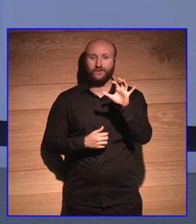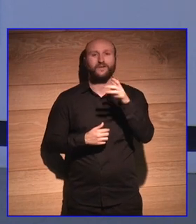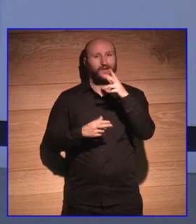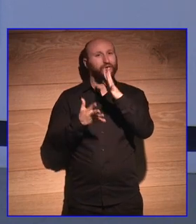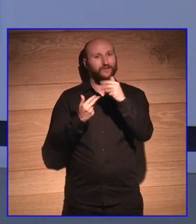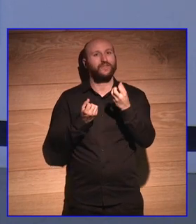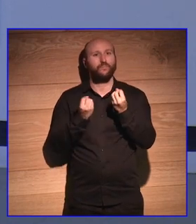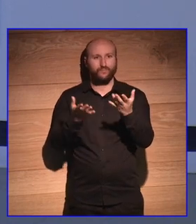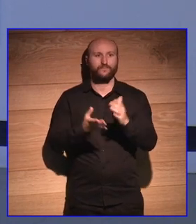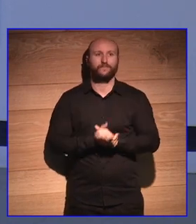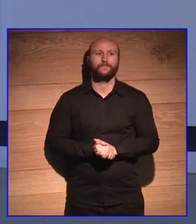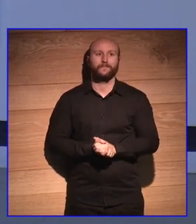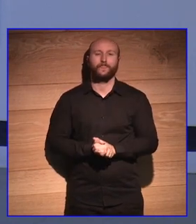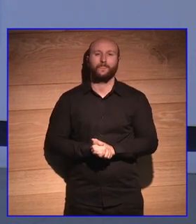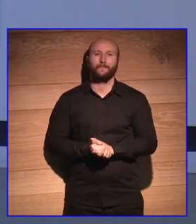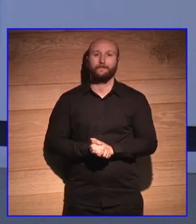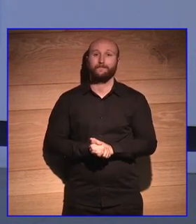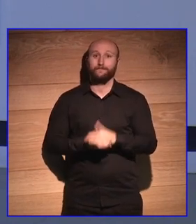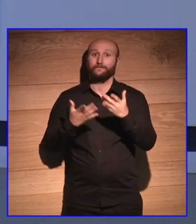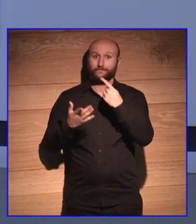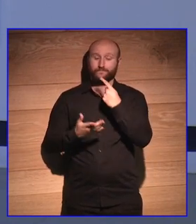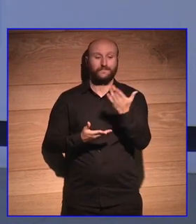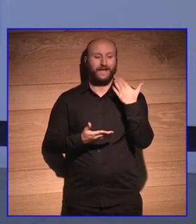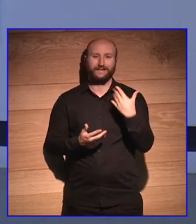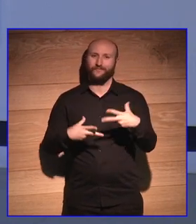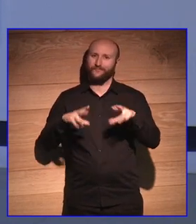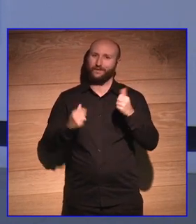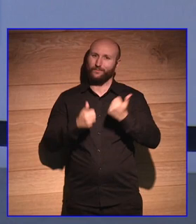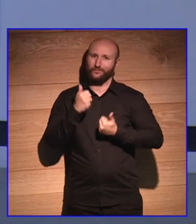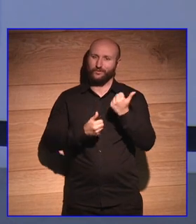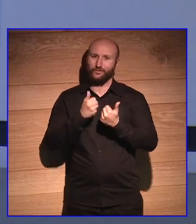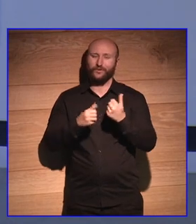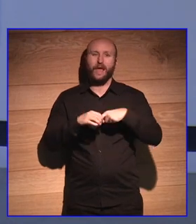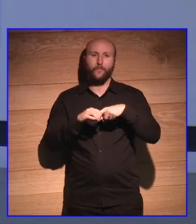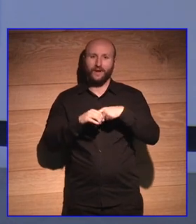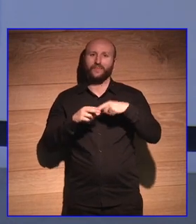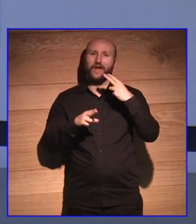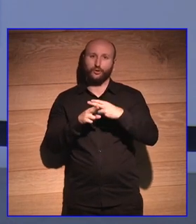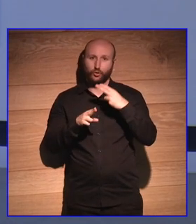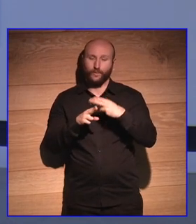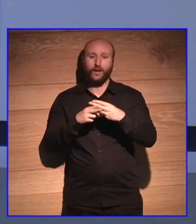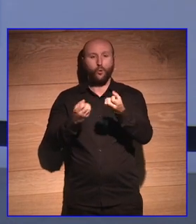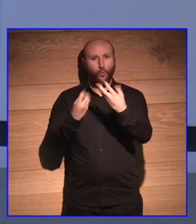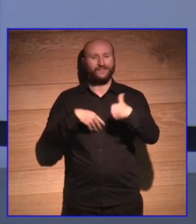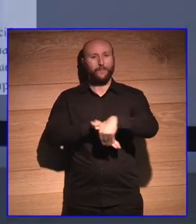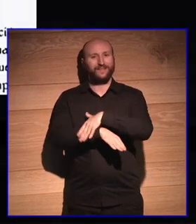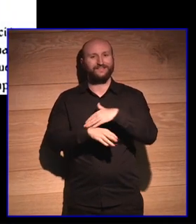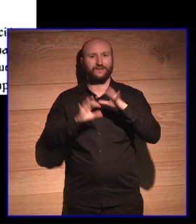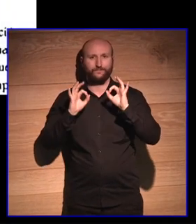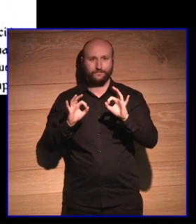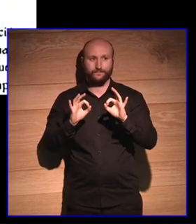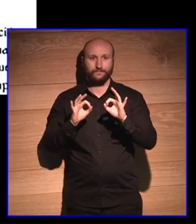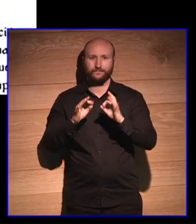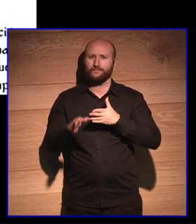cito ayer han terminado las oposiciones para la plaza de pensionado en roma' por cuenta del ministerio de estado a las que